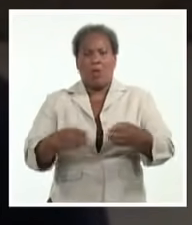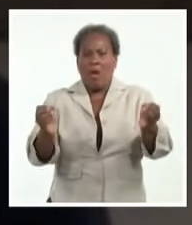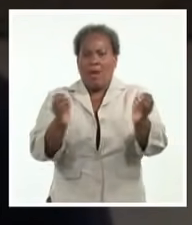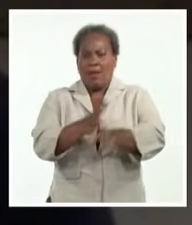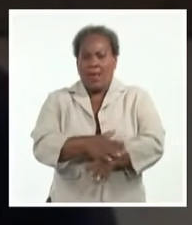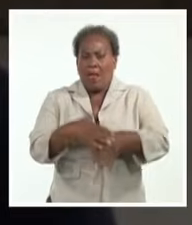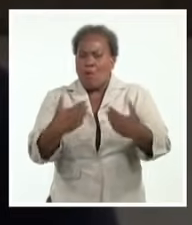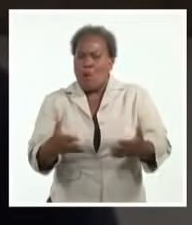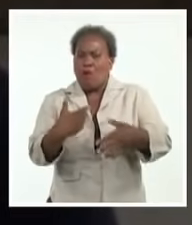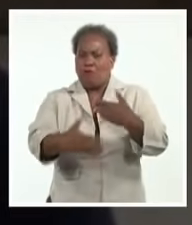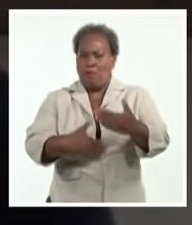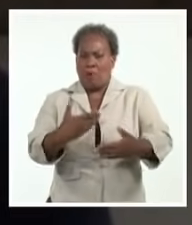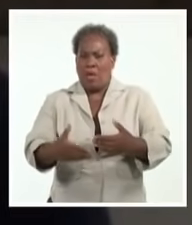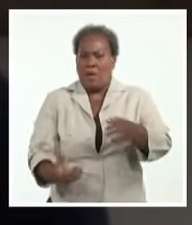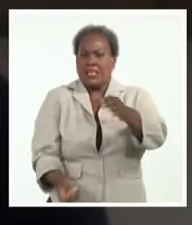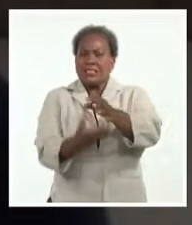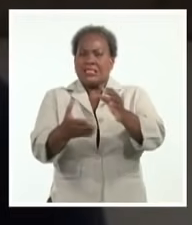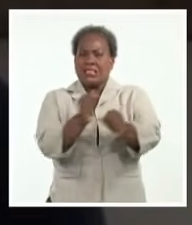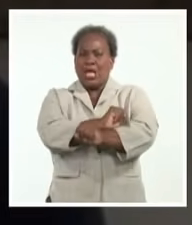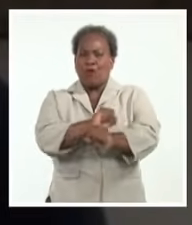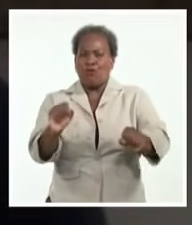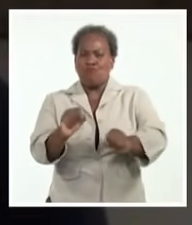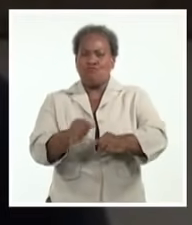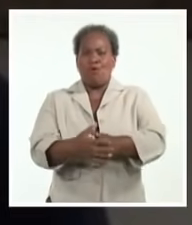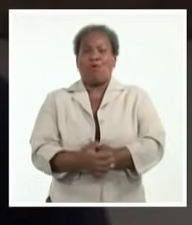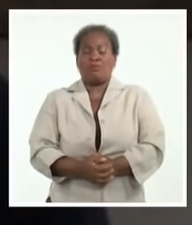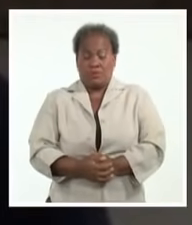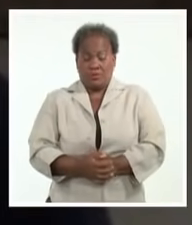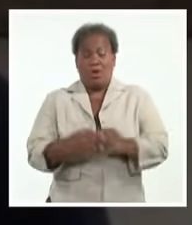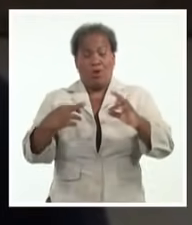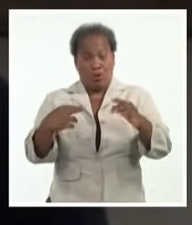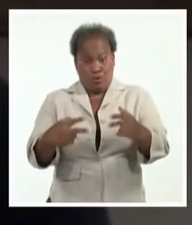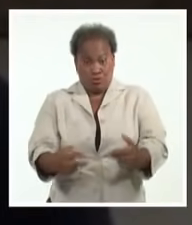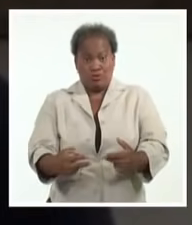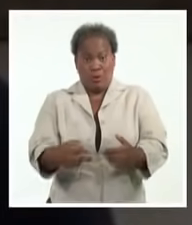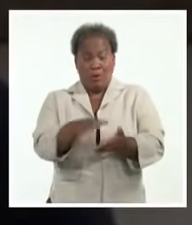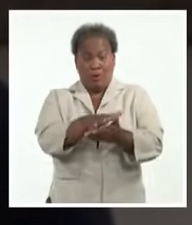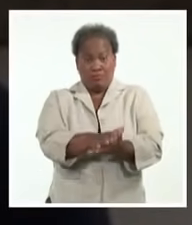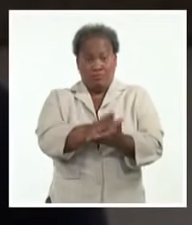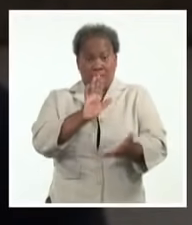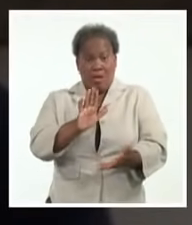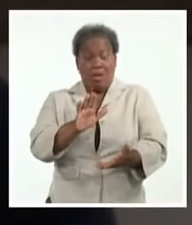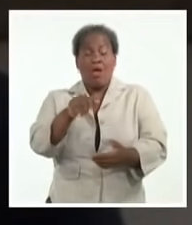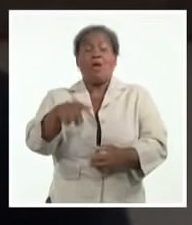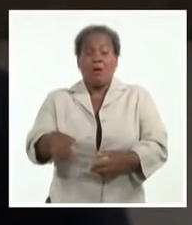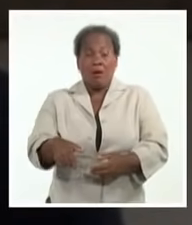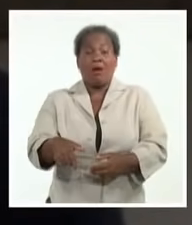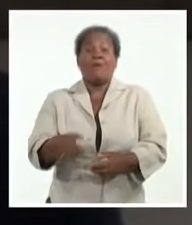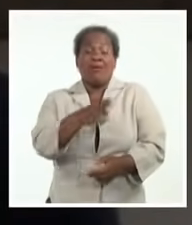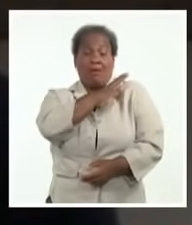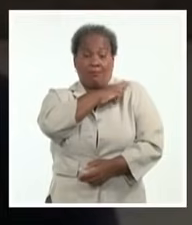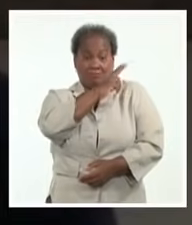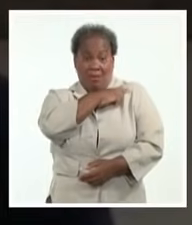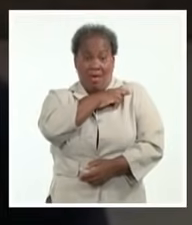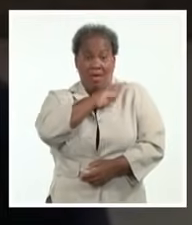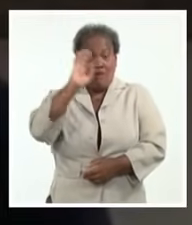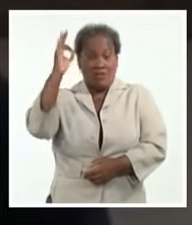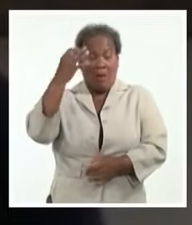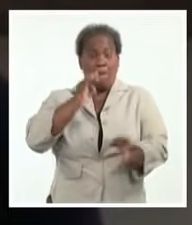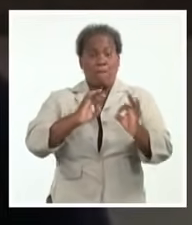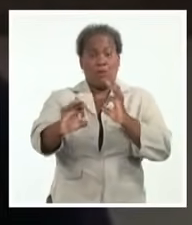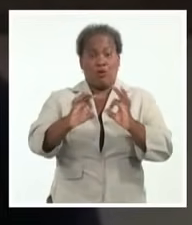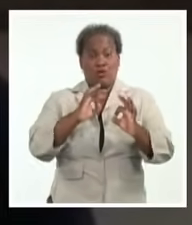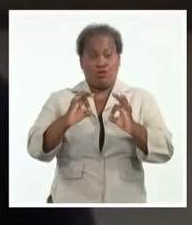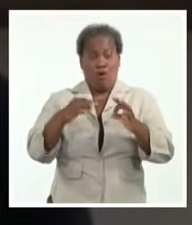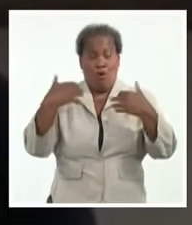sucedido y al mismo tiempo ratificando el compromiso de las autoridades francesas con la protección de nuestra